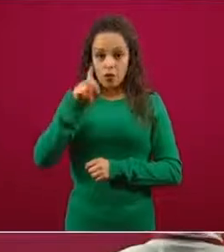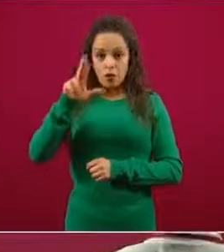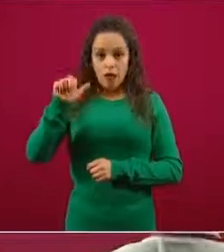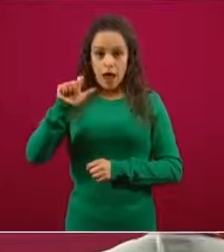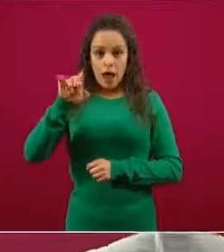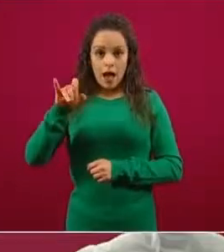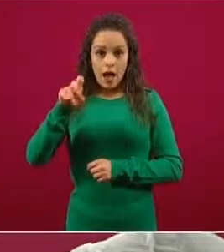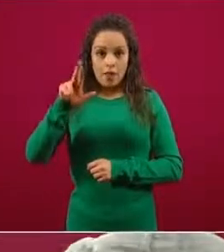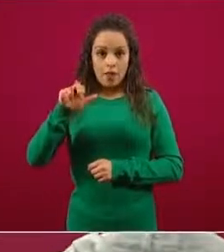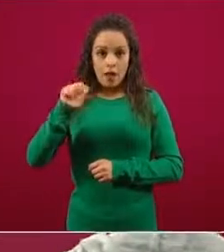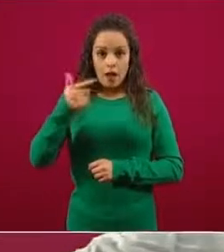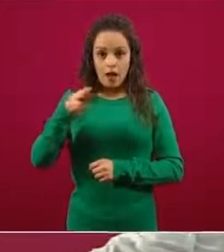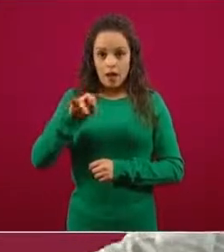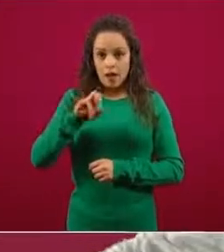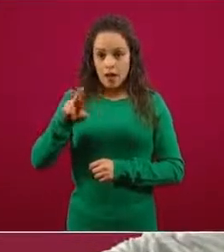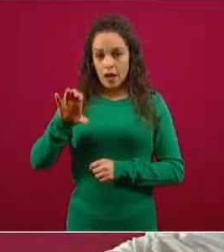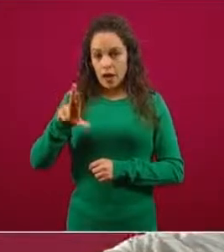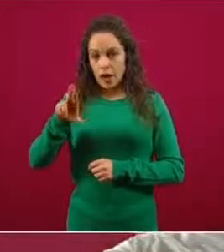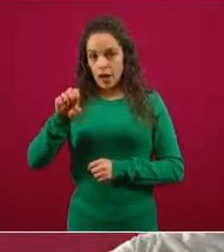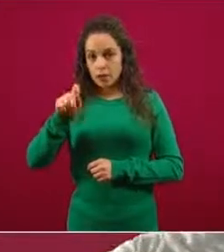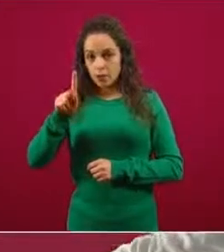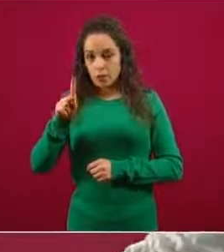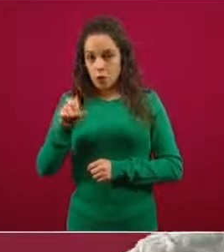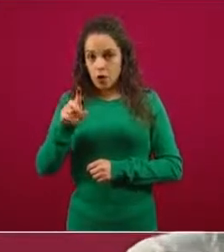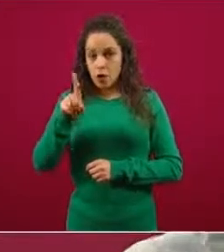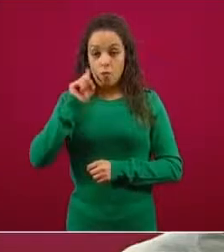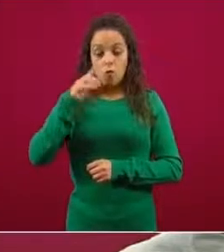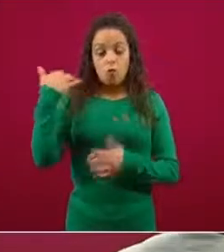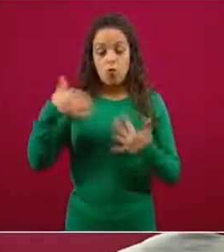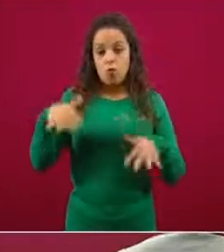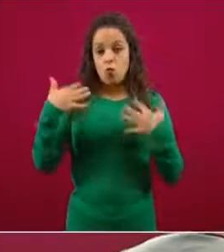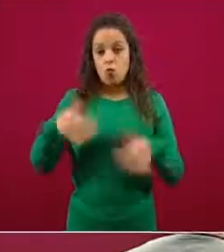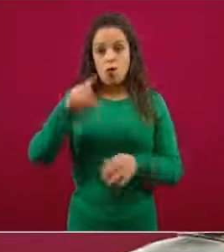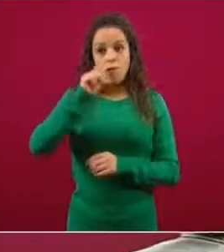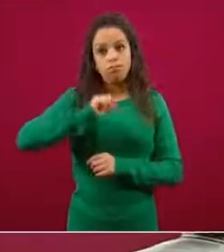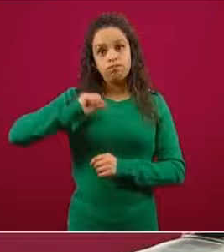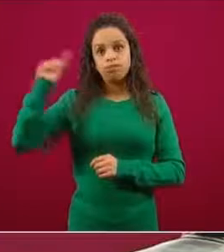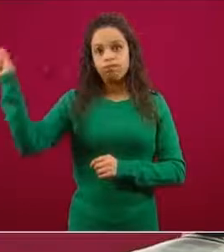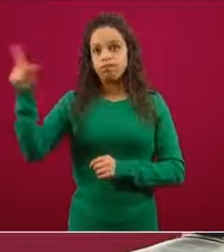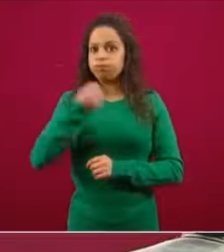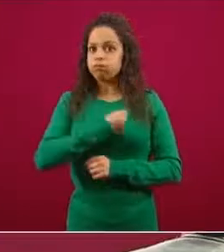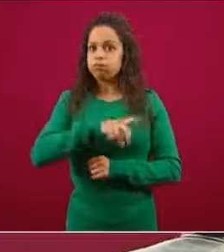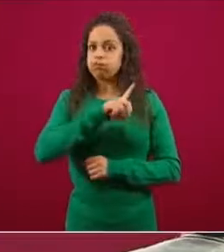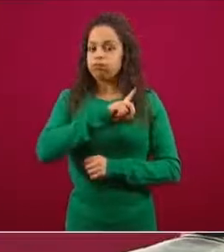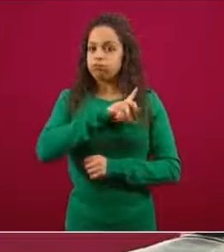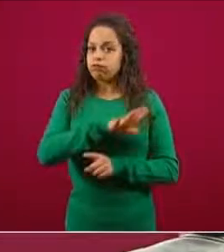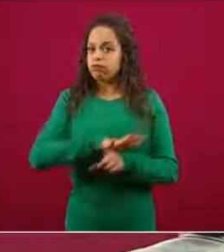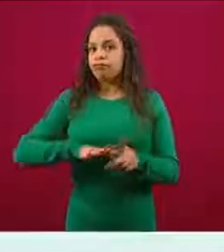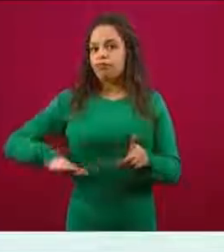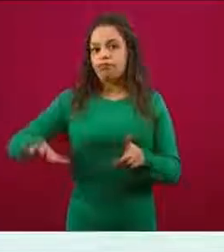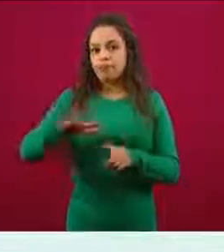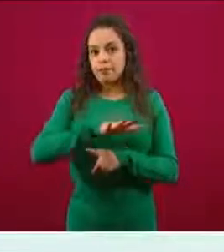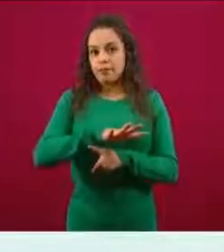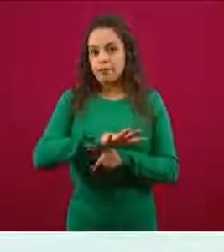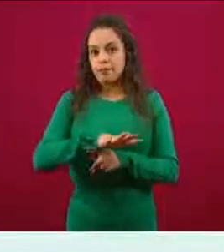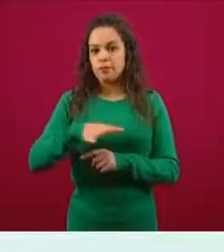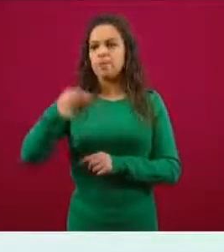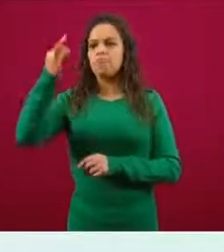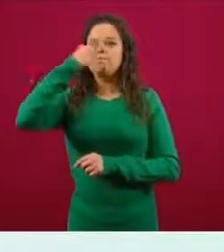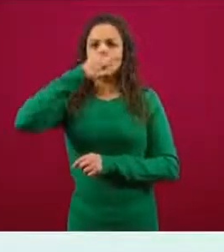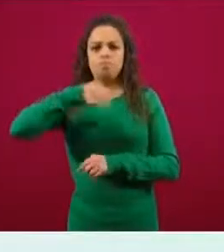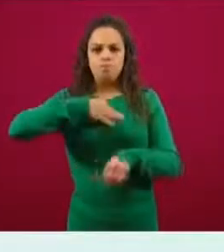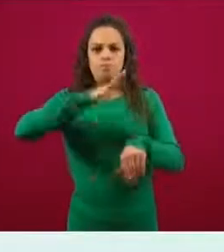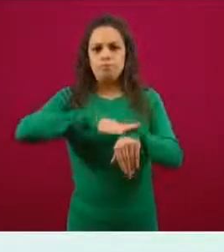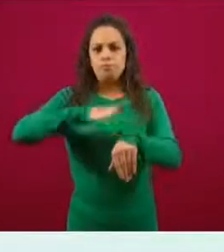Crespo, una profesional muy destacada de la salud pública. Me comenta que todavía no se manifiesta en los datos